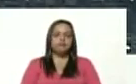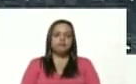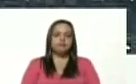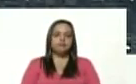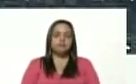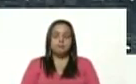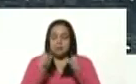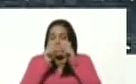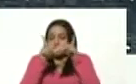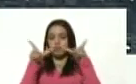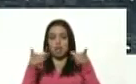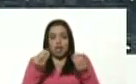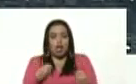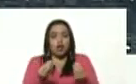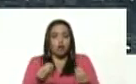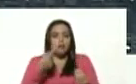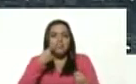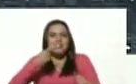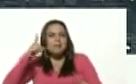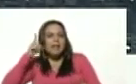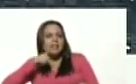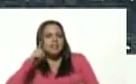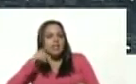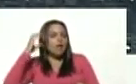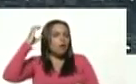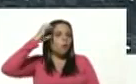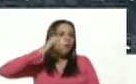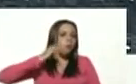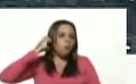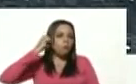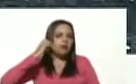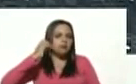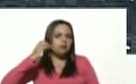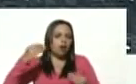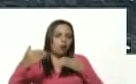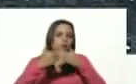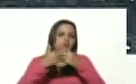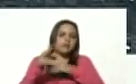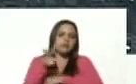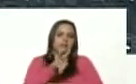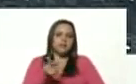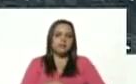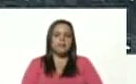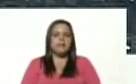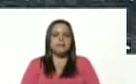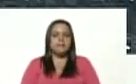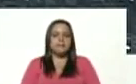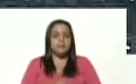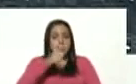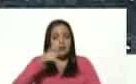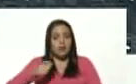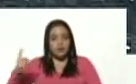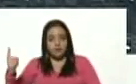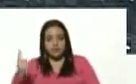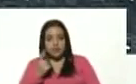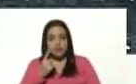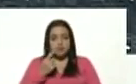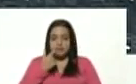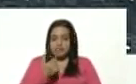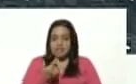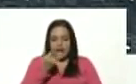es impresionante cómo se miente en Europa de Venezuela. Y cuando la gente viene, me dice él,